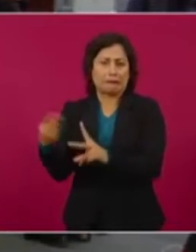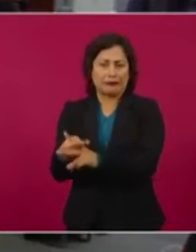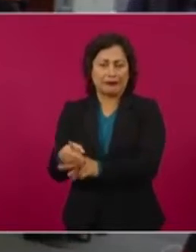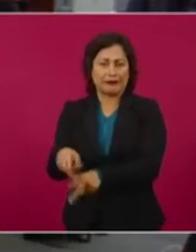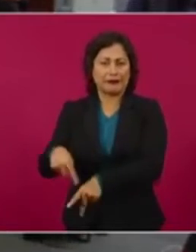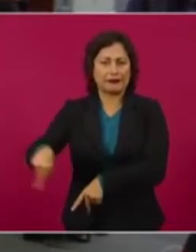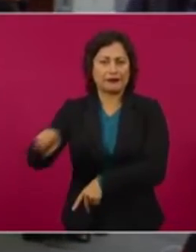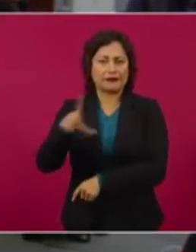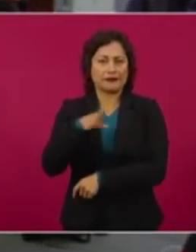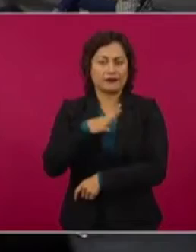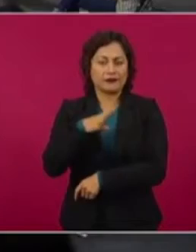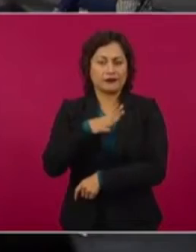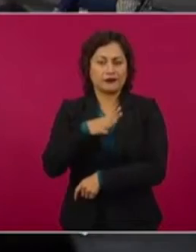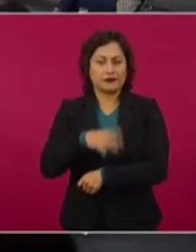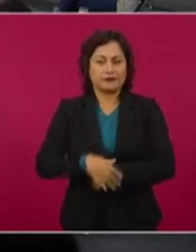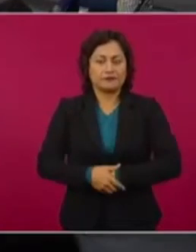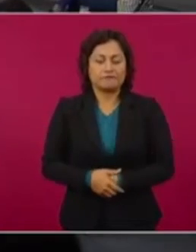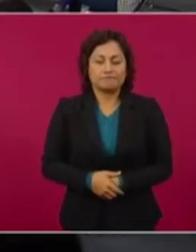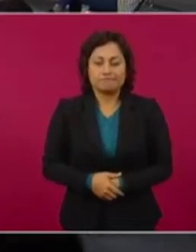ha